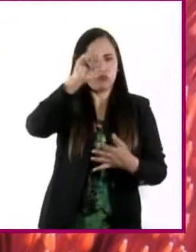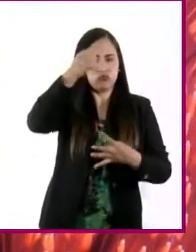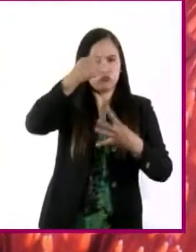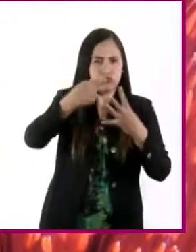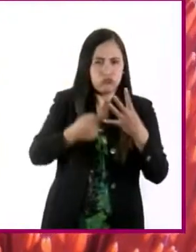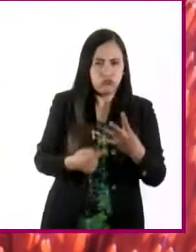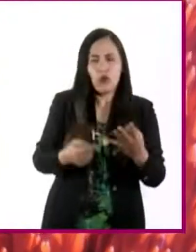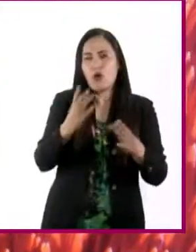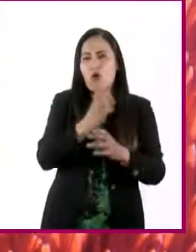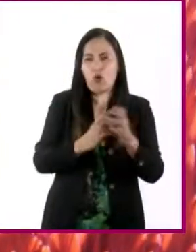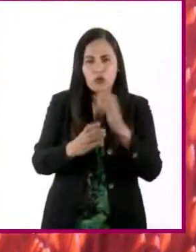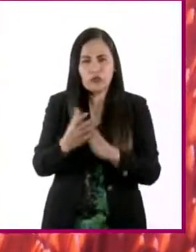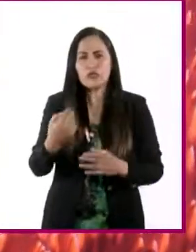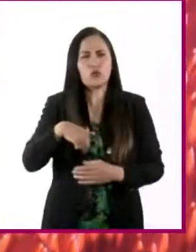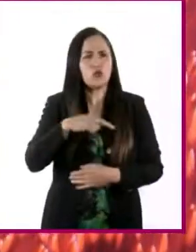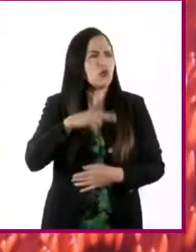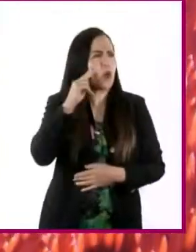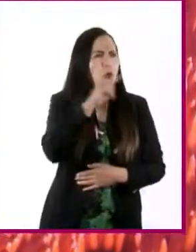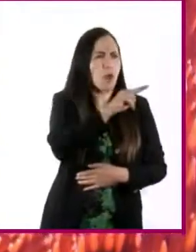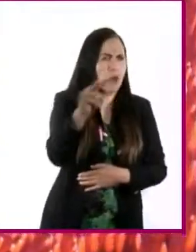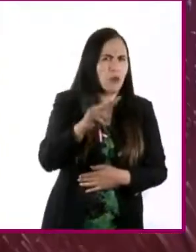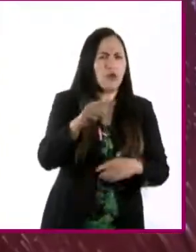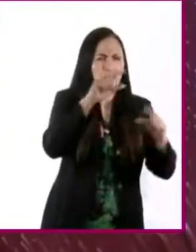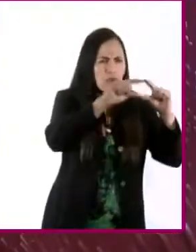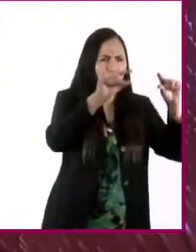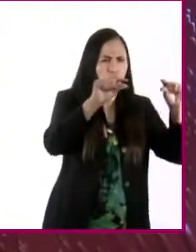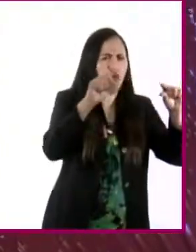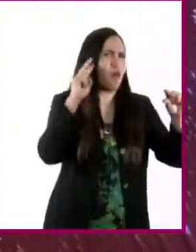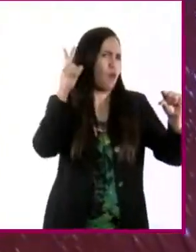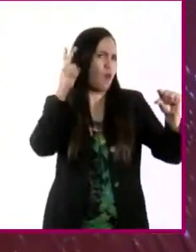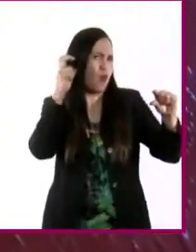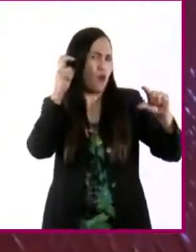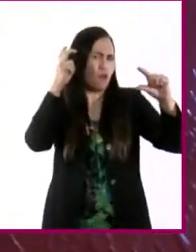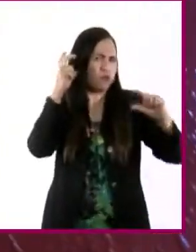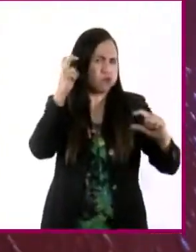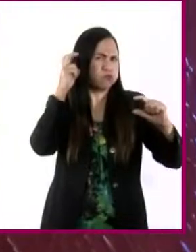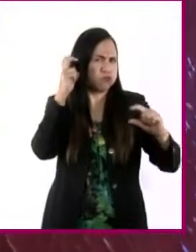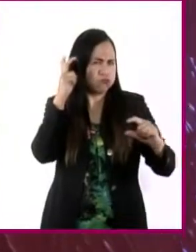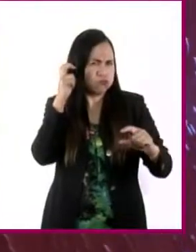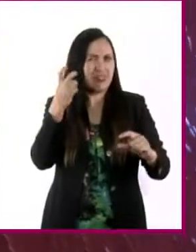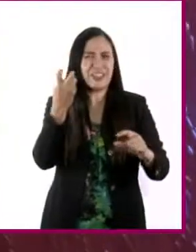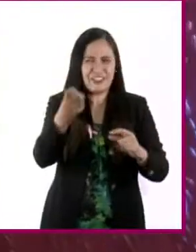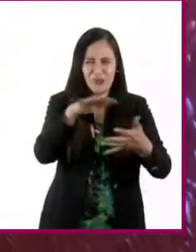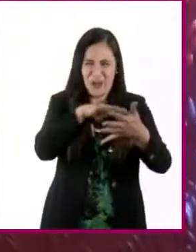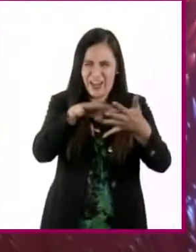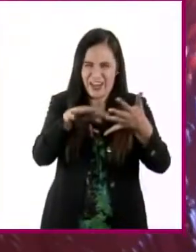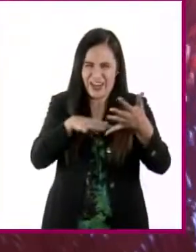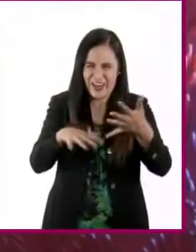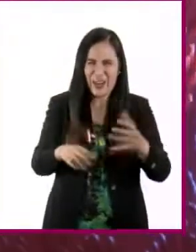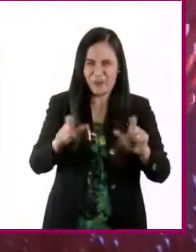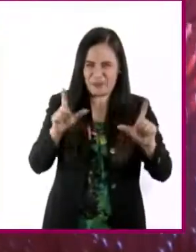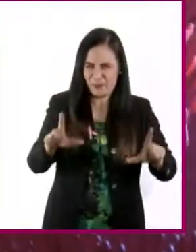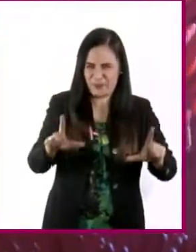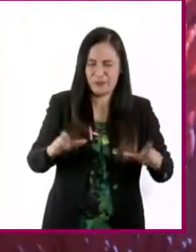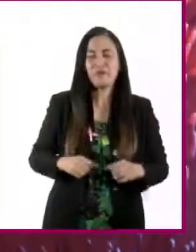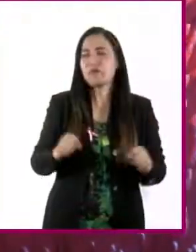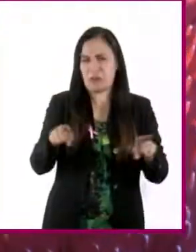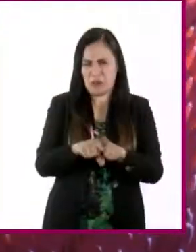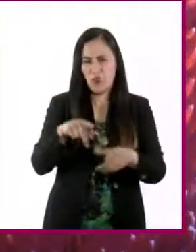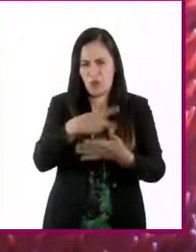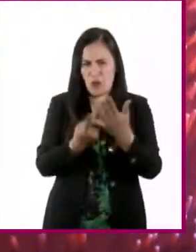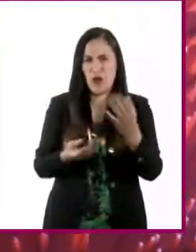es el hardware especial que consta de teclados extendidos con láminas intercambiables. Esta herramienta puede ayudar a personas con algún tipo de parálisis